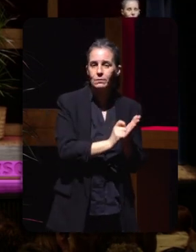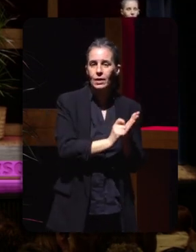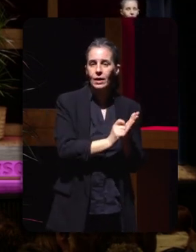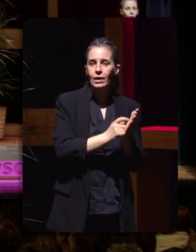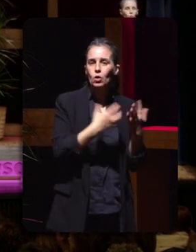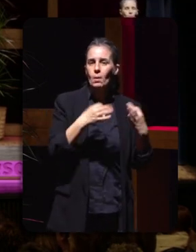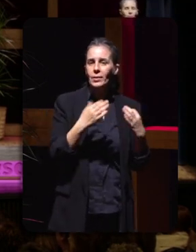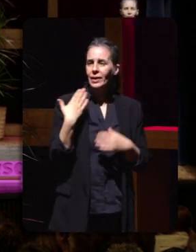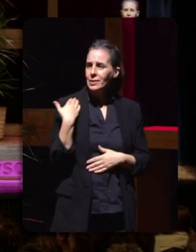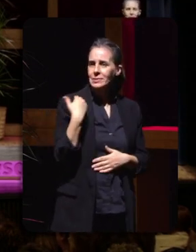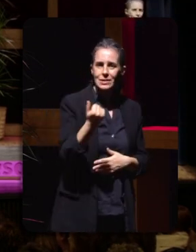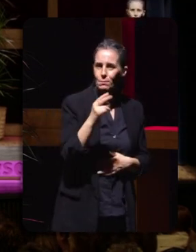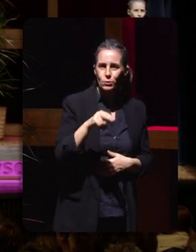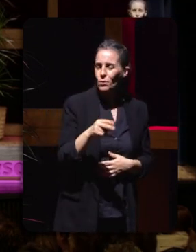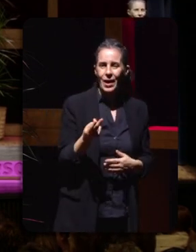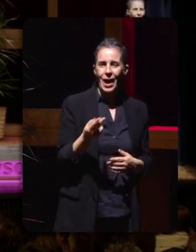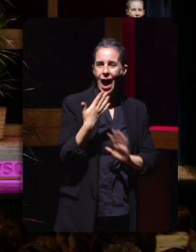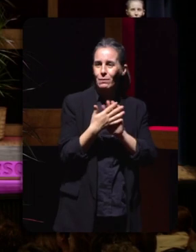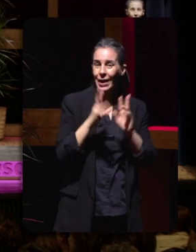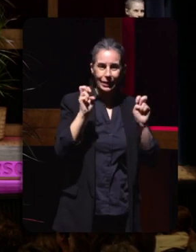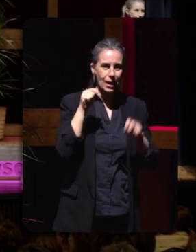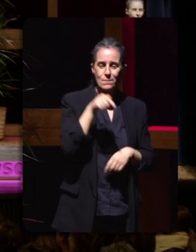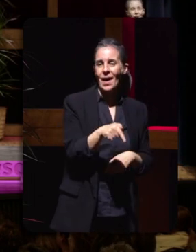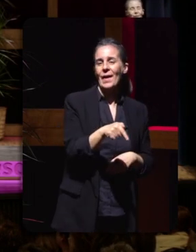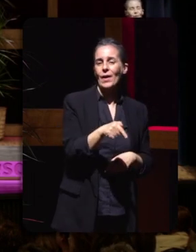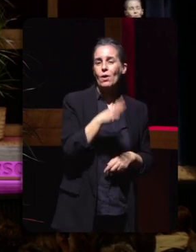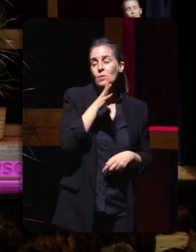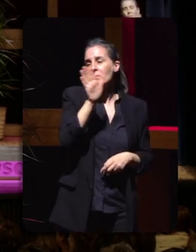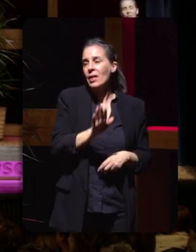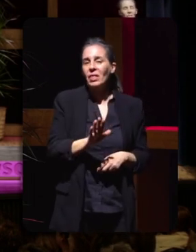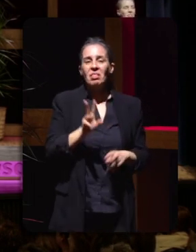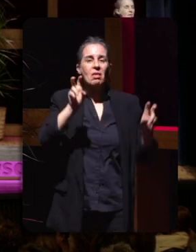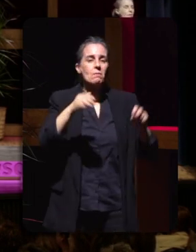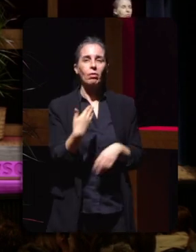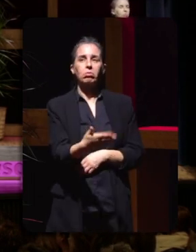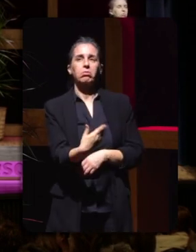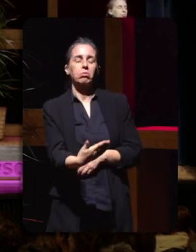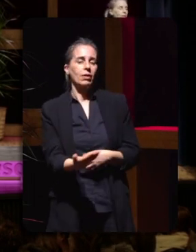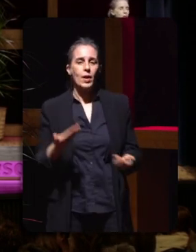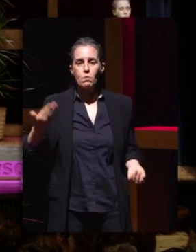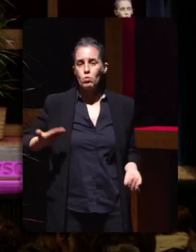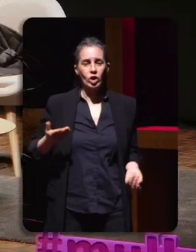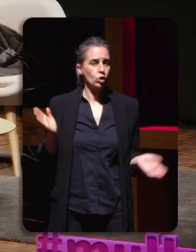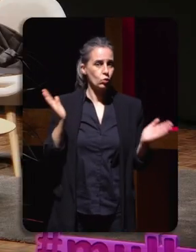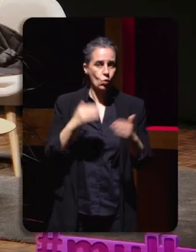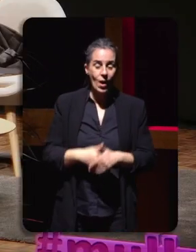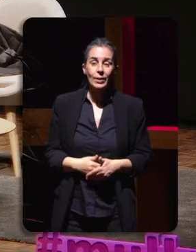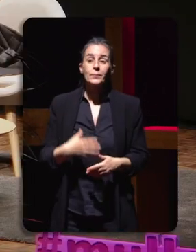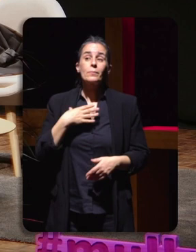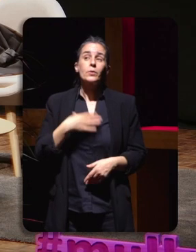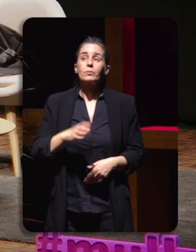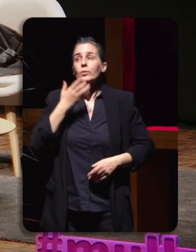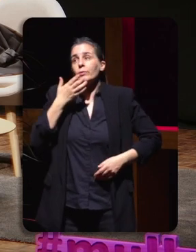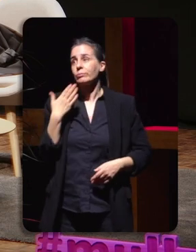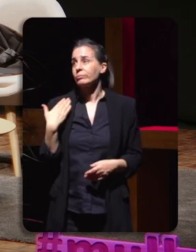suelen llamar nunca para hablar de esto porque a nadie le parece un tema relevante políticamente y bueno me pueden llamar en